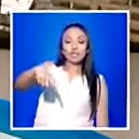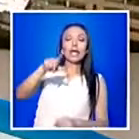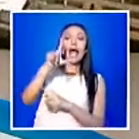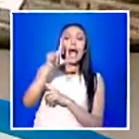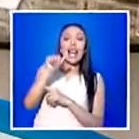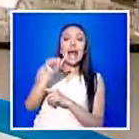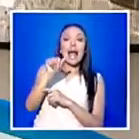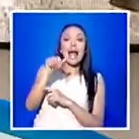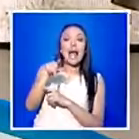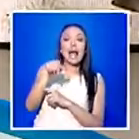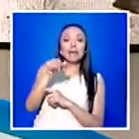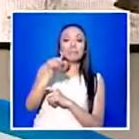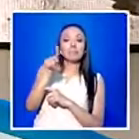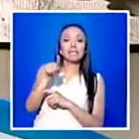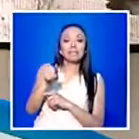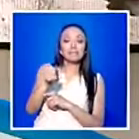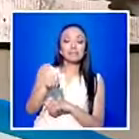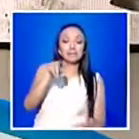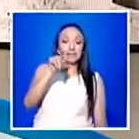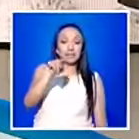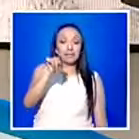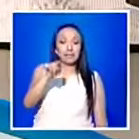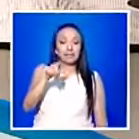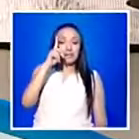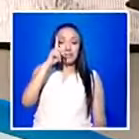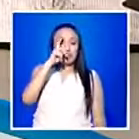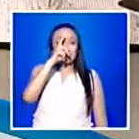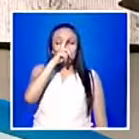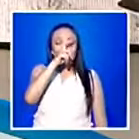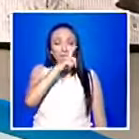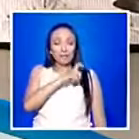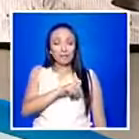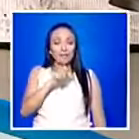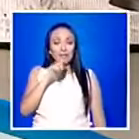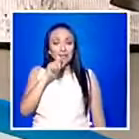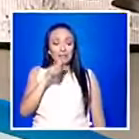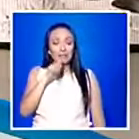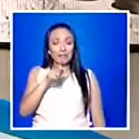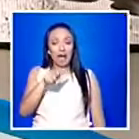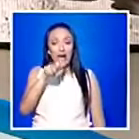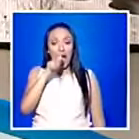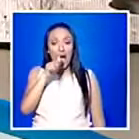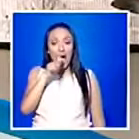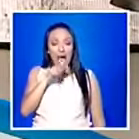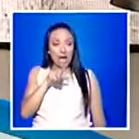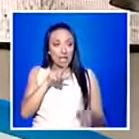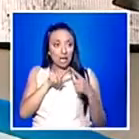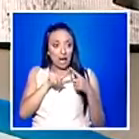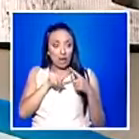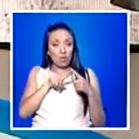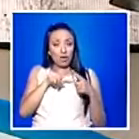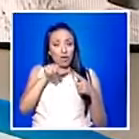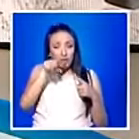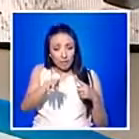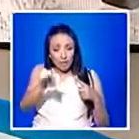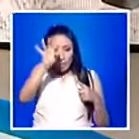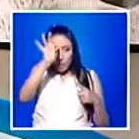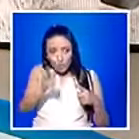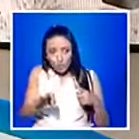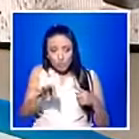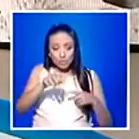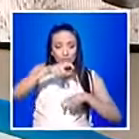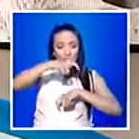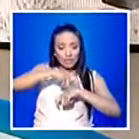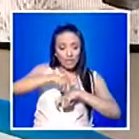Pisulí, en el noroccidente de Quito, tienen complicaciones por la falta de agua potable. Justamente estamos en una época